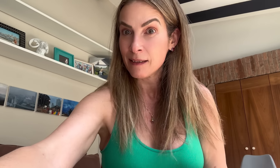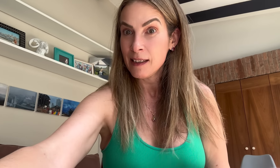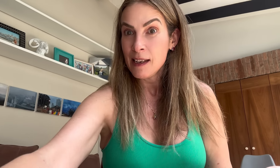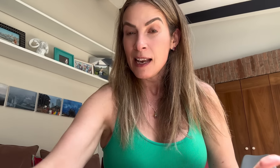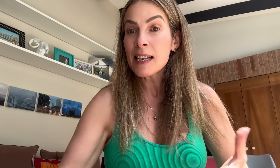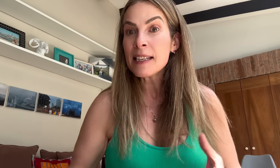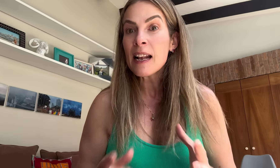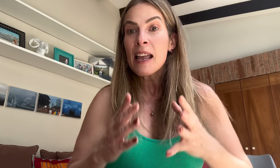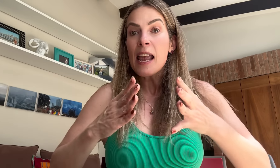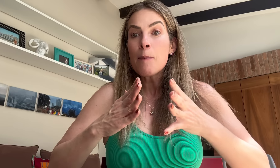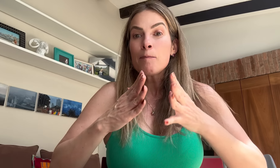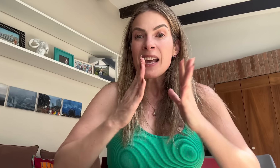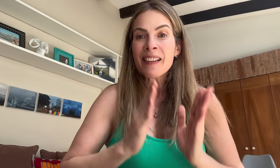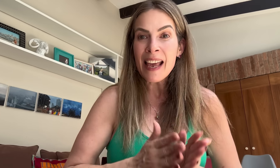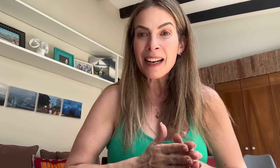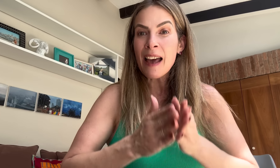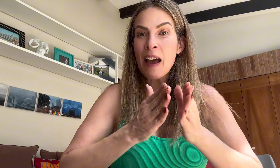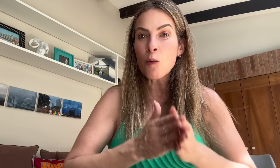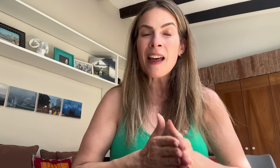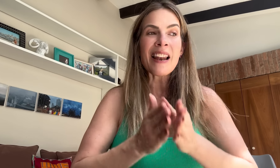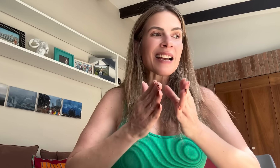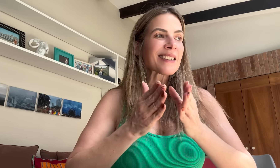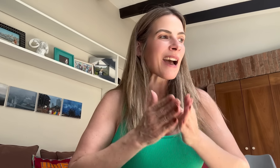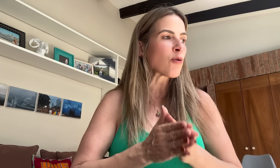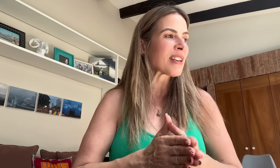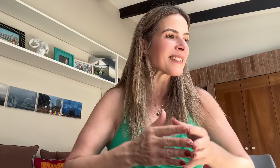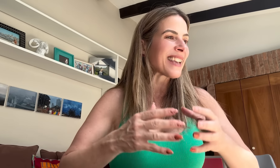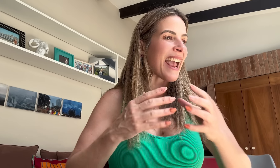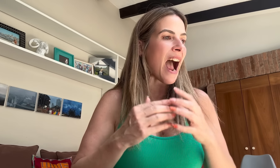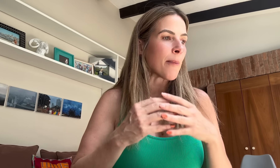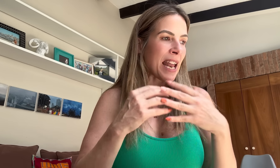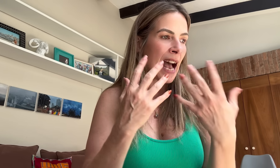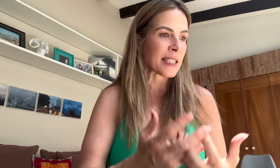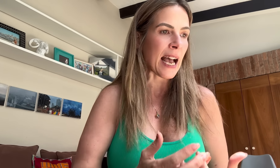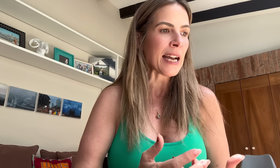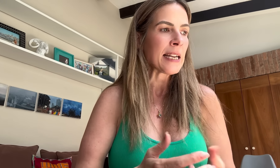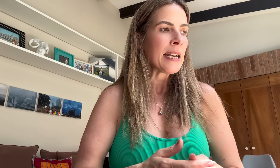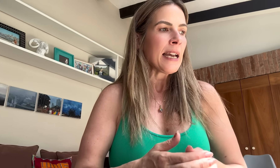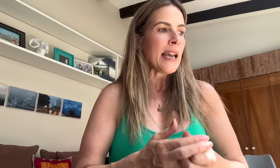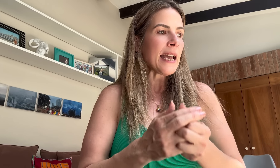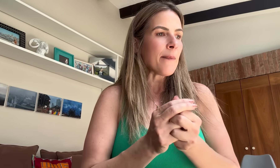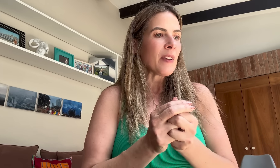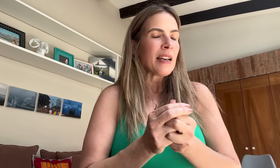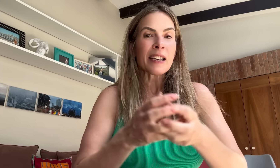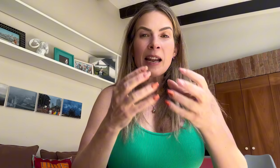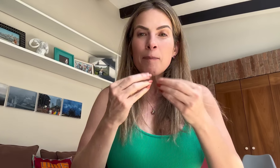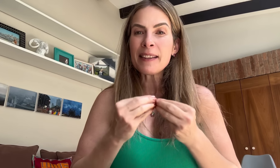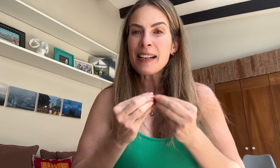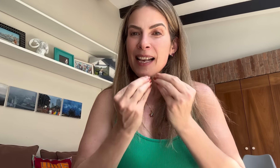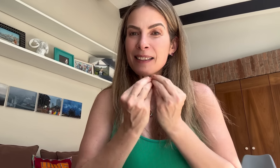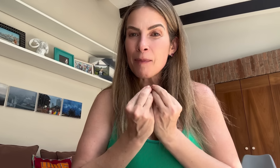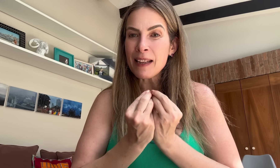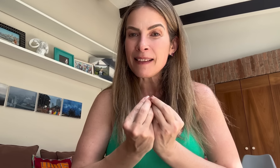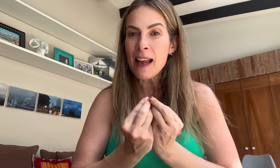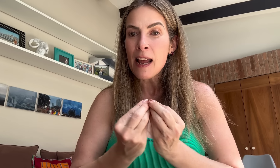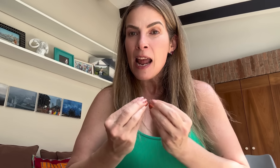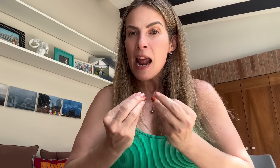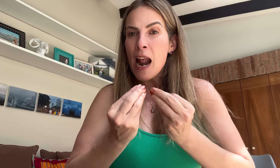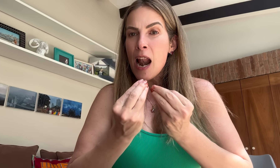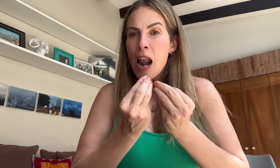derrota, es decir, en perder cada una de las causas que abraza, repite